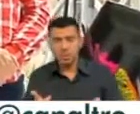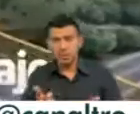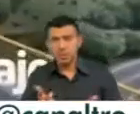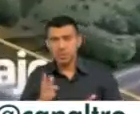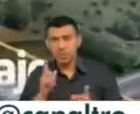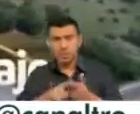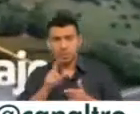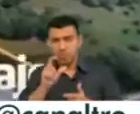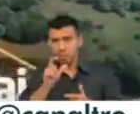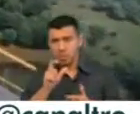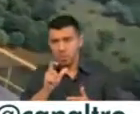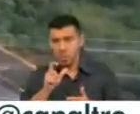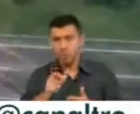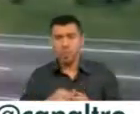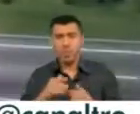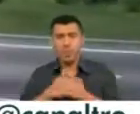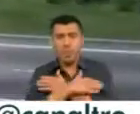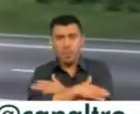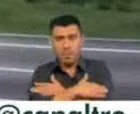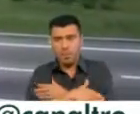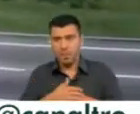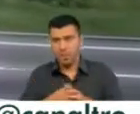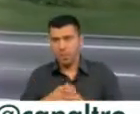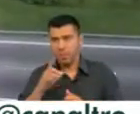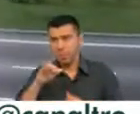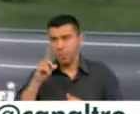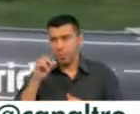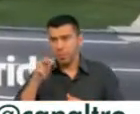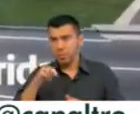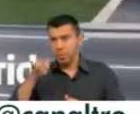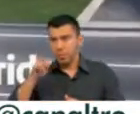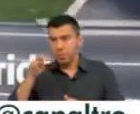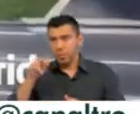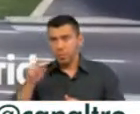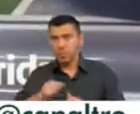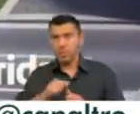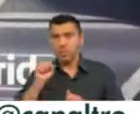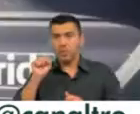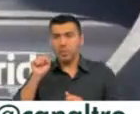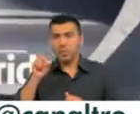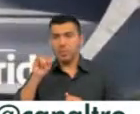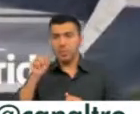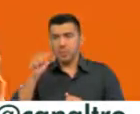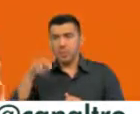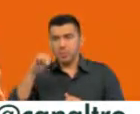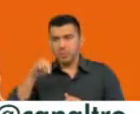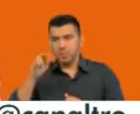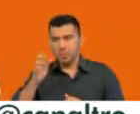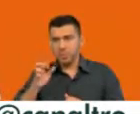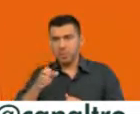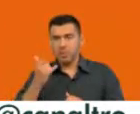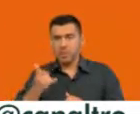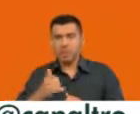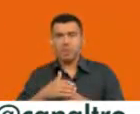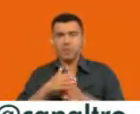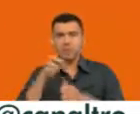a poblaciones como cucu Pamplona la Don Juana el diamante y pamplonita que dependen del comercio del